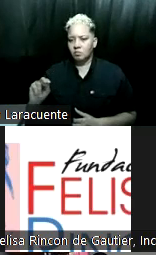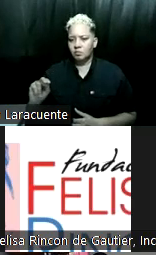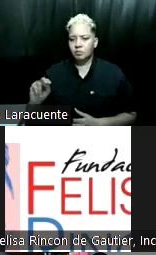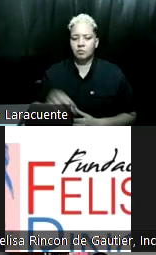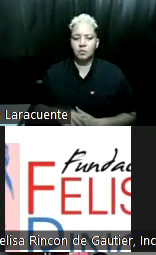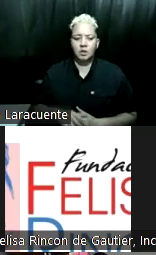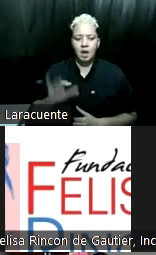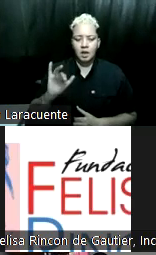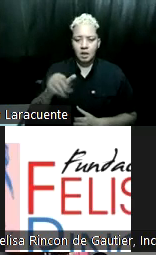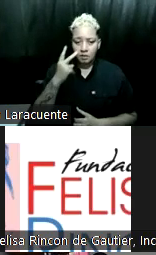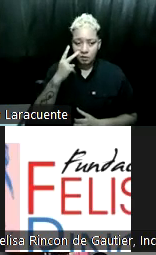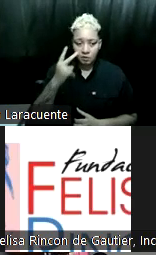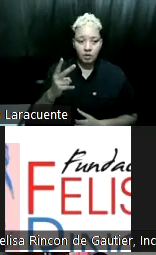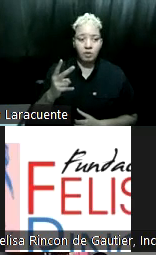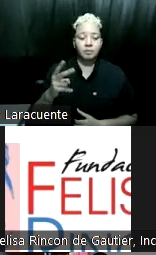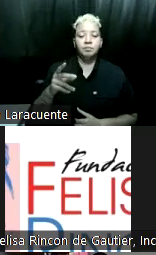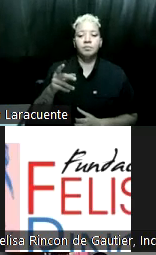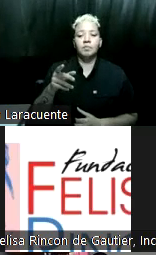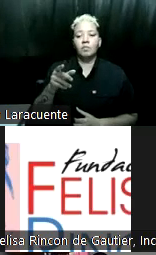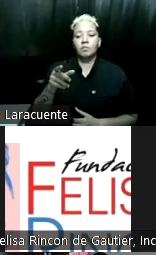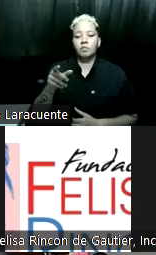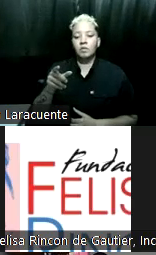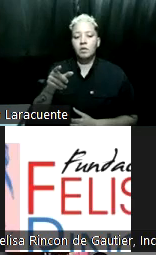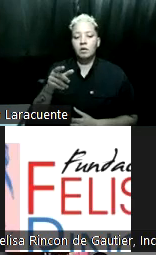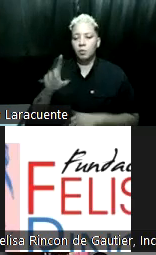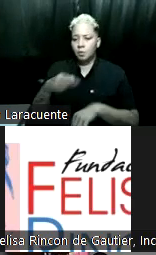jugar por primera vez. Eh,